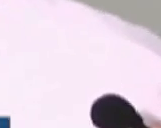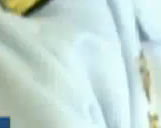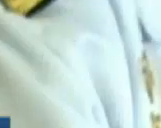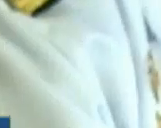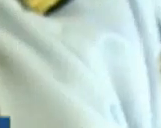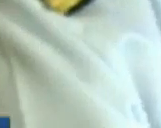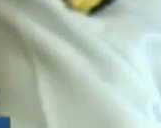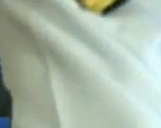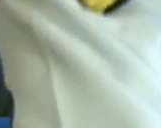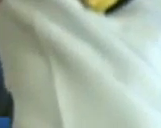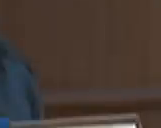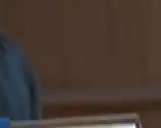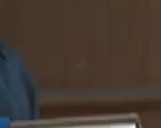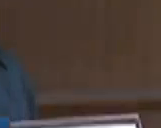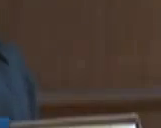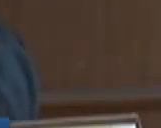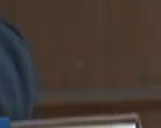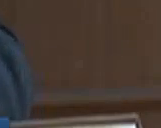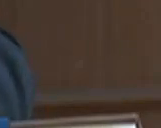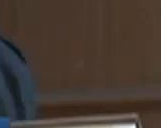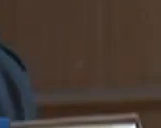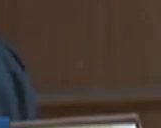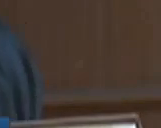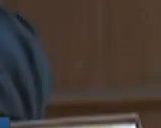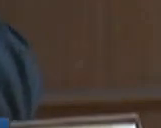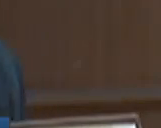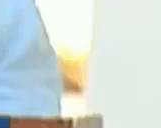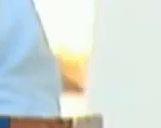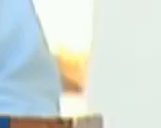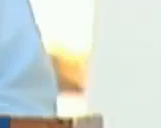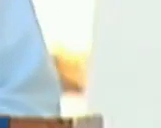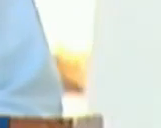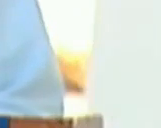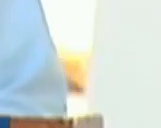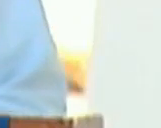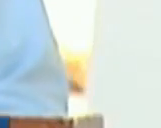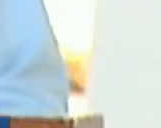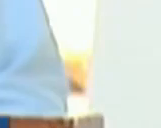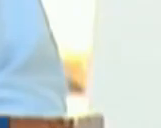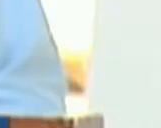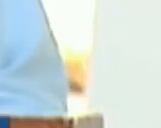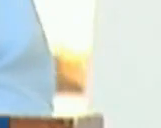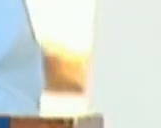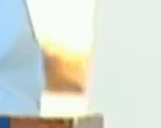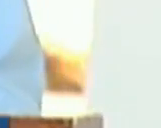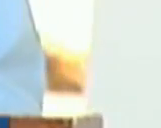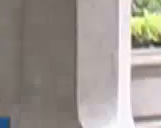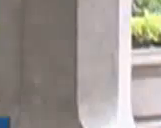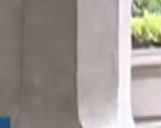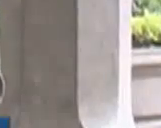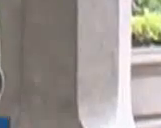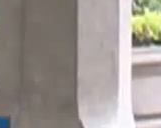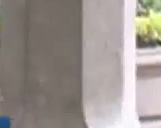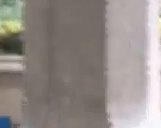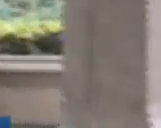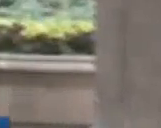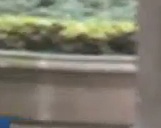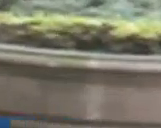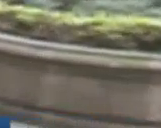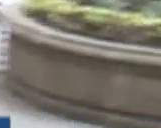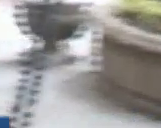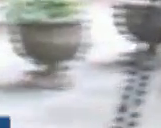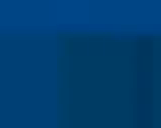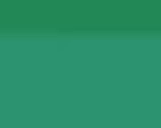Fiscalía confirmó la salida del país de Ricardo Patiño, luego de que un juez dictó prisión preventiva en su contra por el supuesto delito de